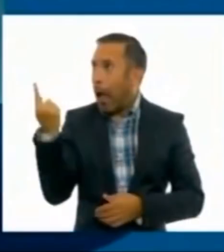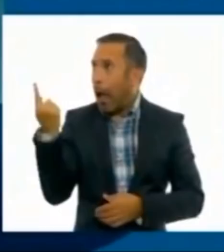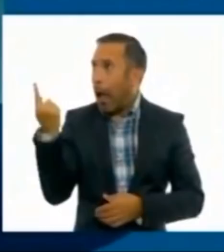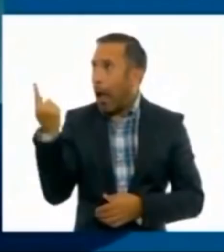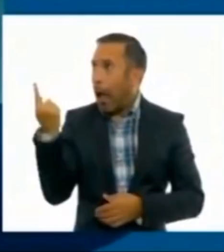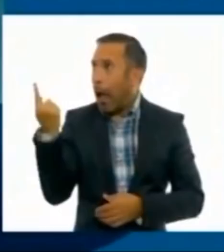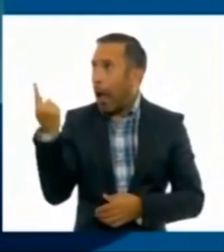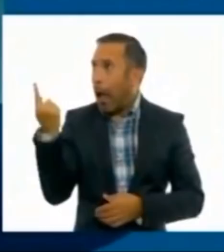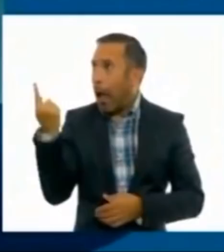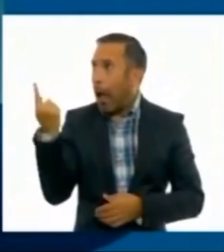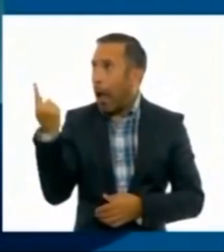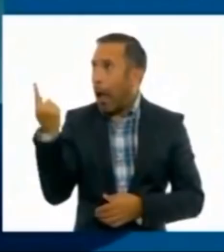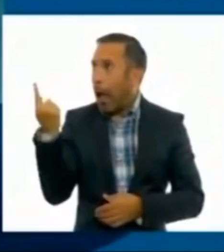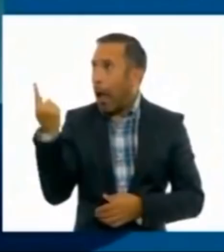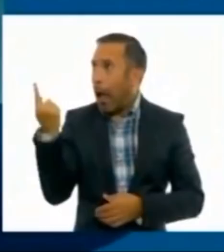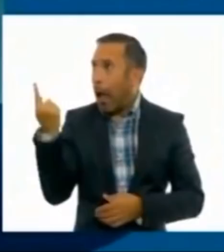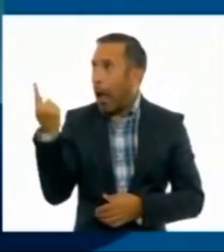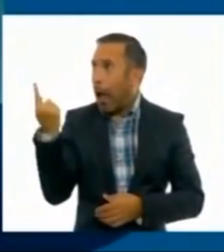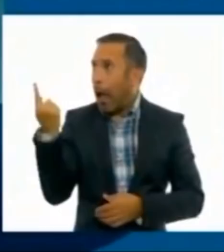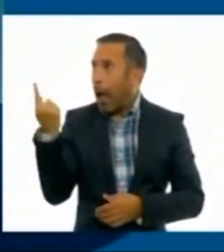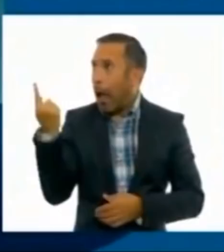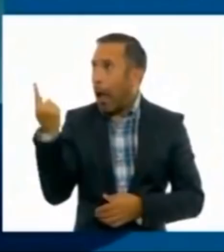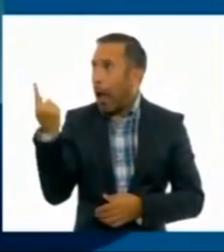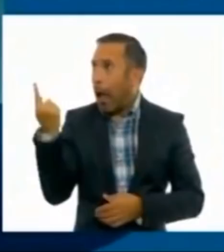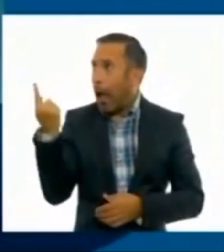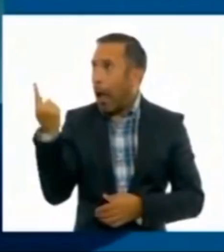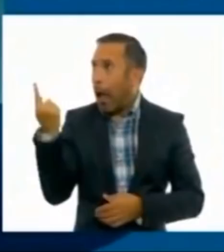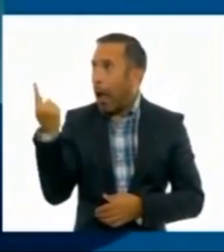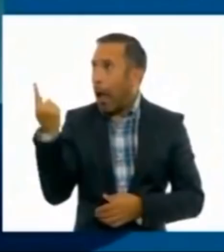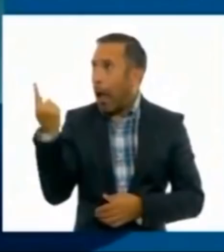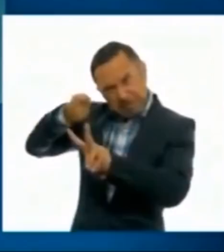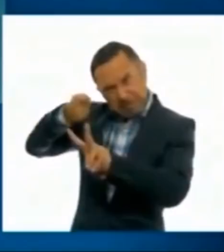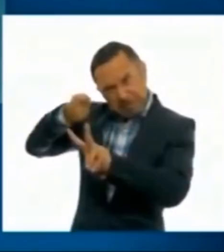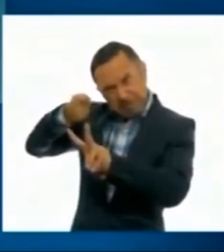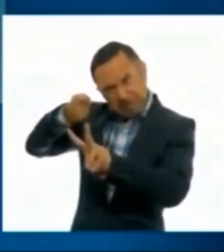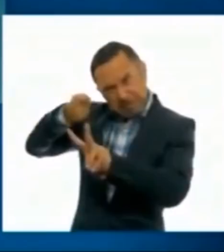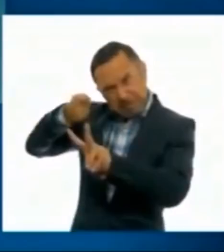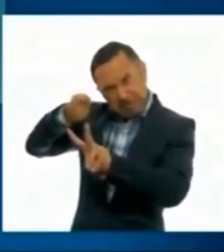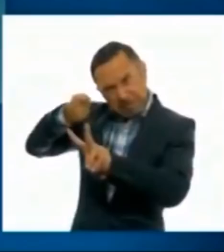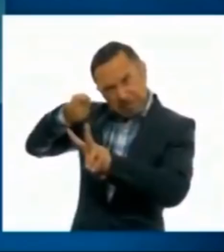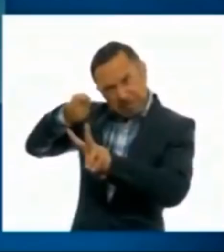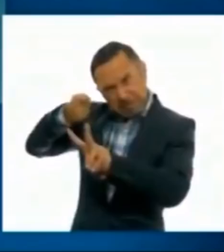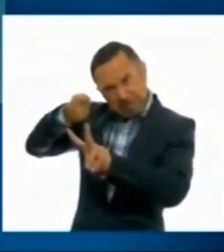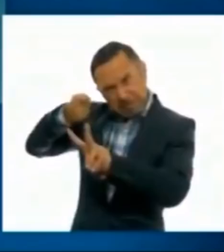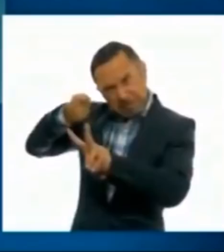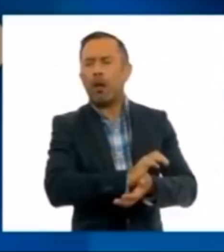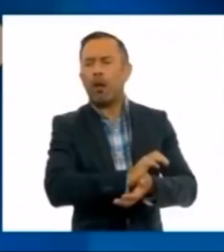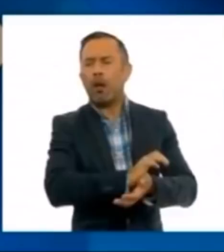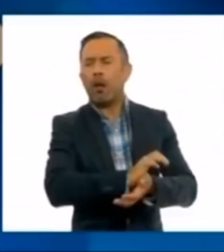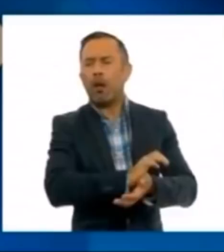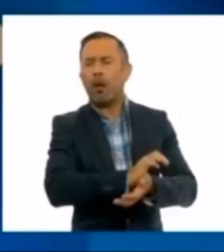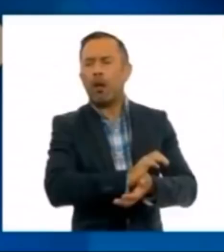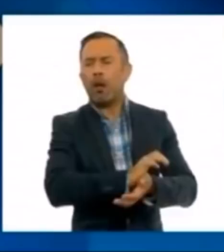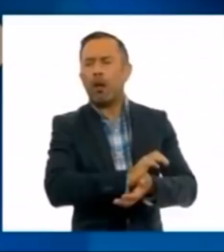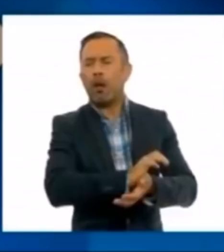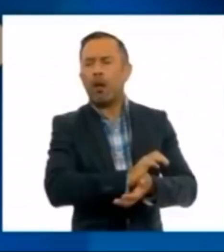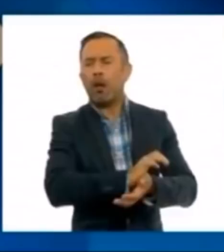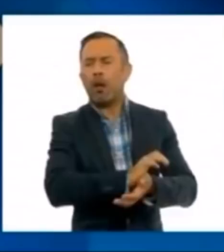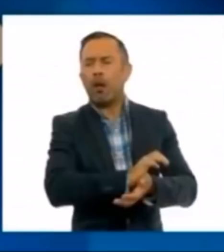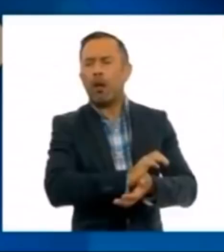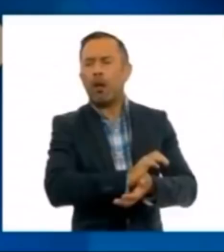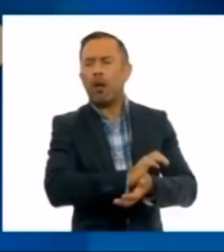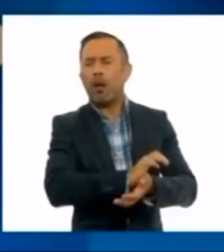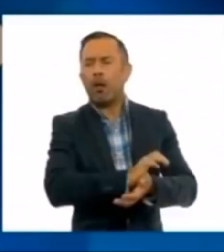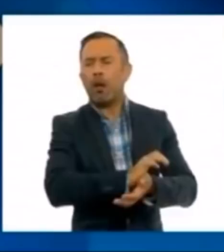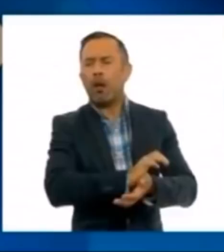ella, Agustín? Cuando seamos grandes podremos buscar relaciones sanas. Deberíamos de invitar a la prima a la exposición de Carola. Es indispensable tener en cuenta